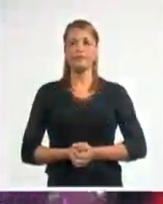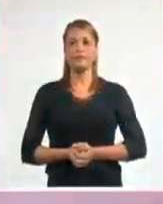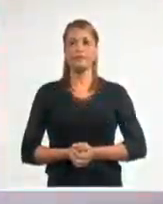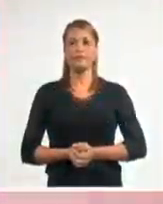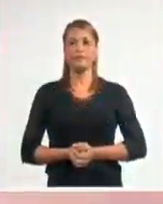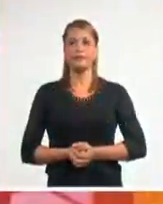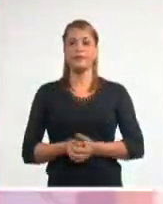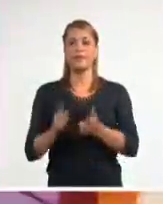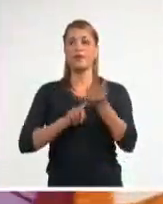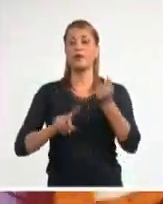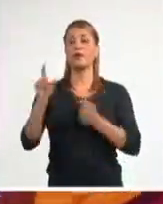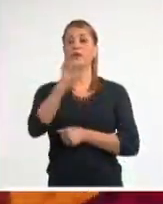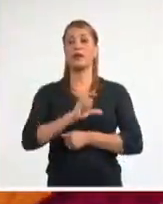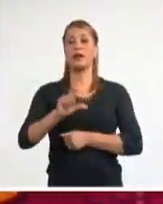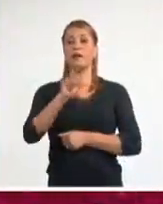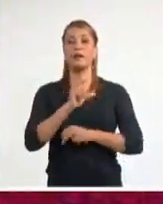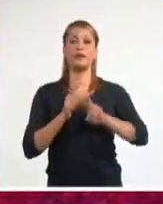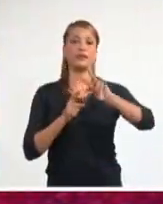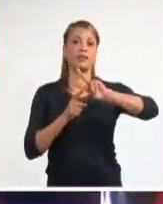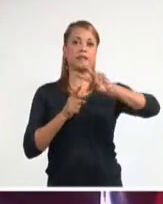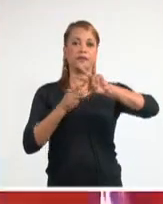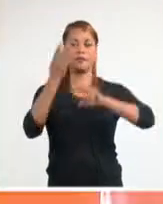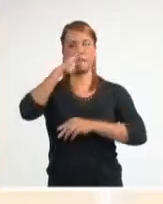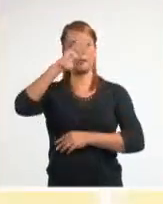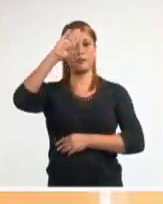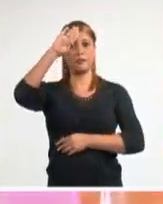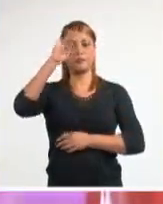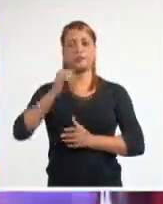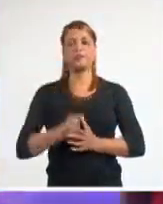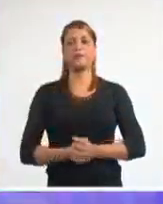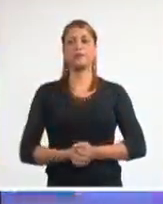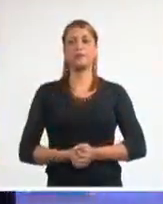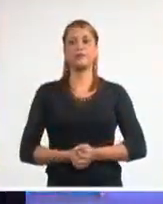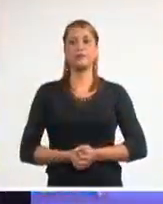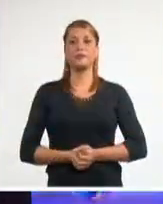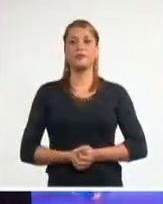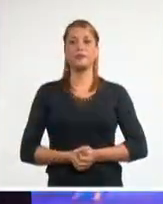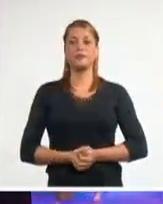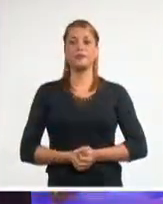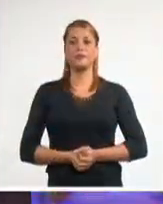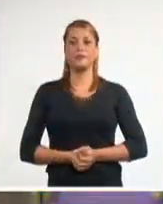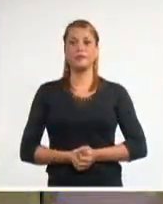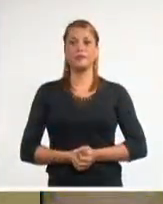En Camagüey, Alex López Almaguer, Sistema Informativo de la Televisión Cubana.